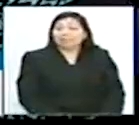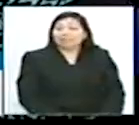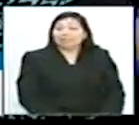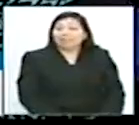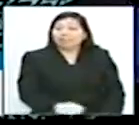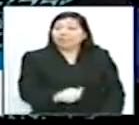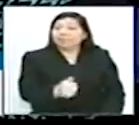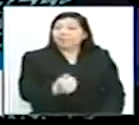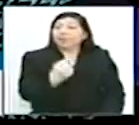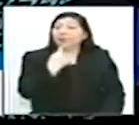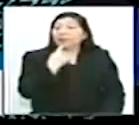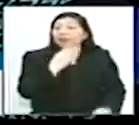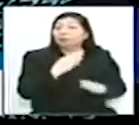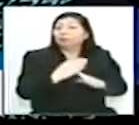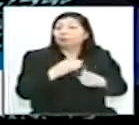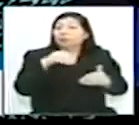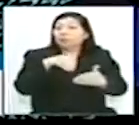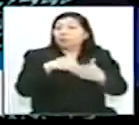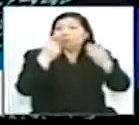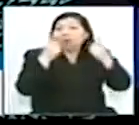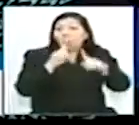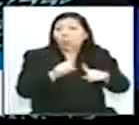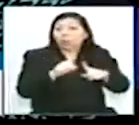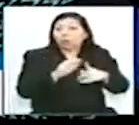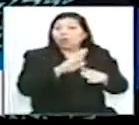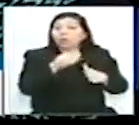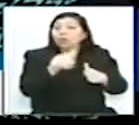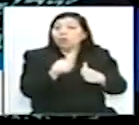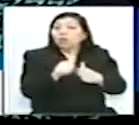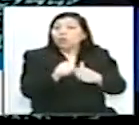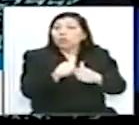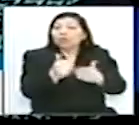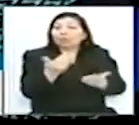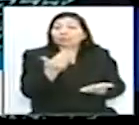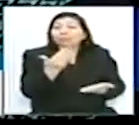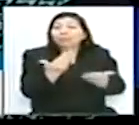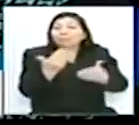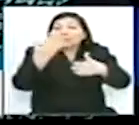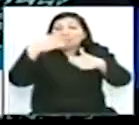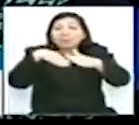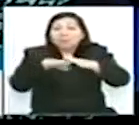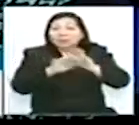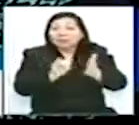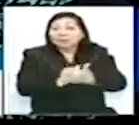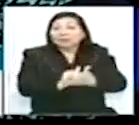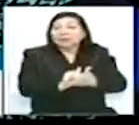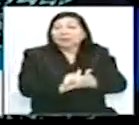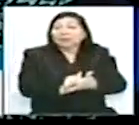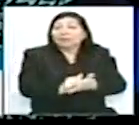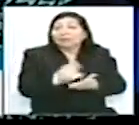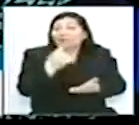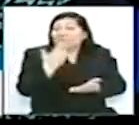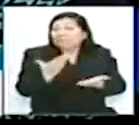u otra, se han opuesto a cumplir el acuerdo todos los presuntamente involucrados. Algo fácil